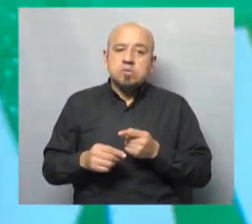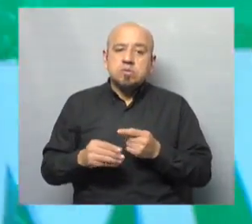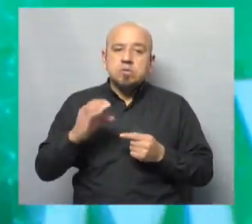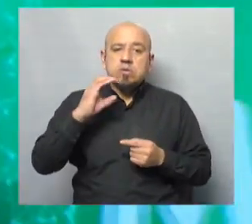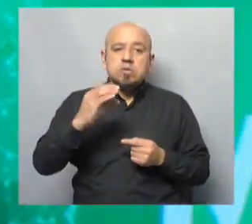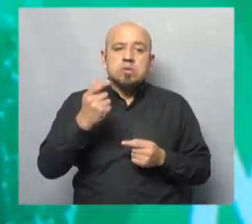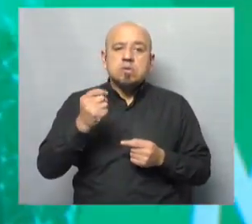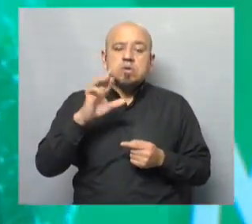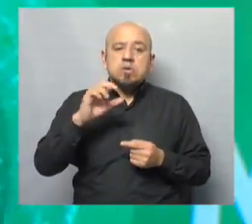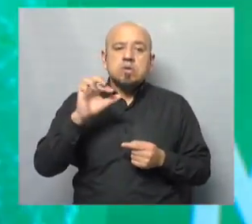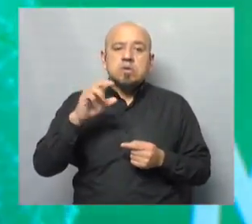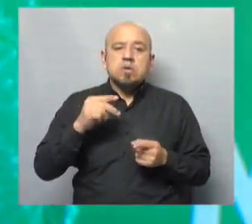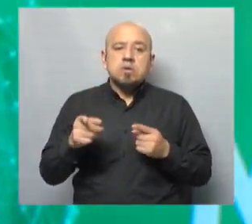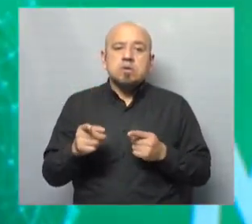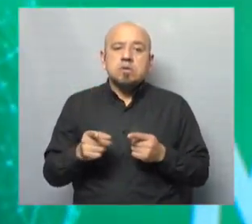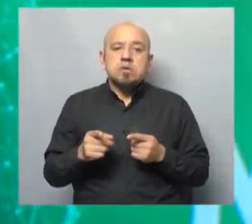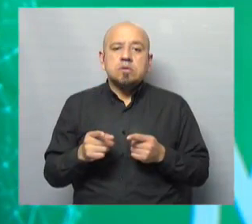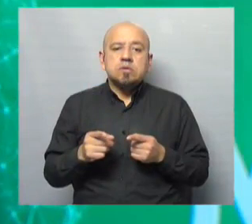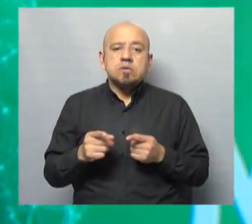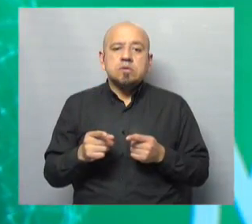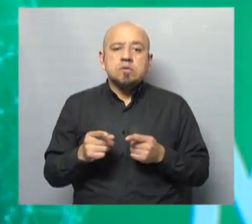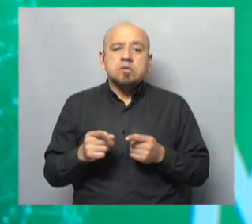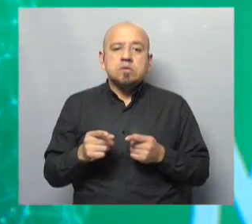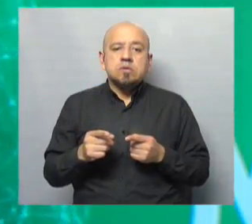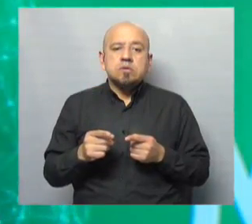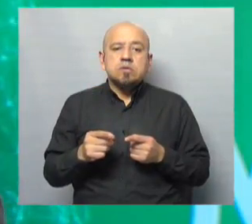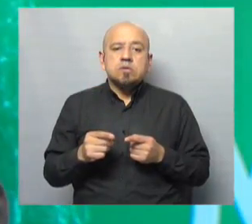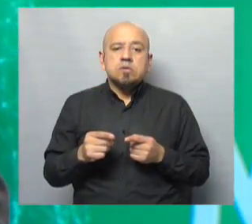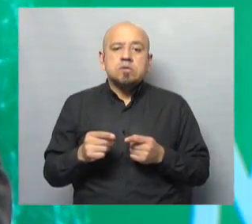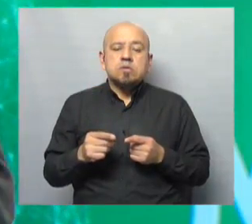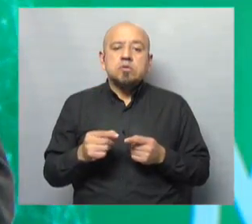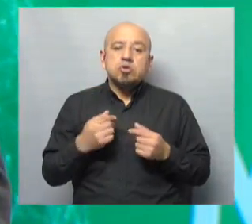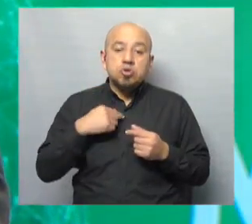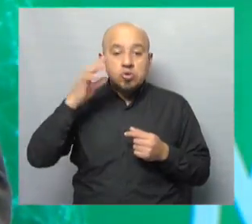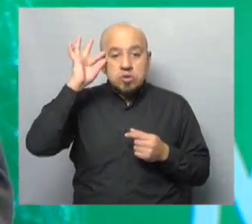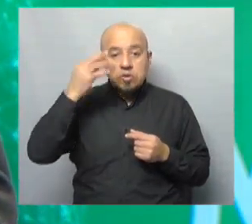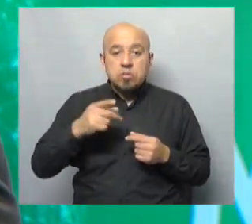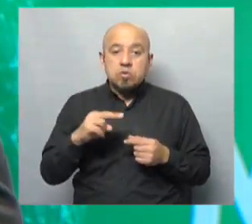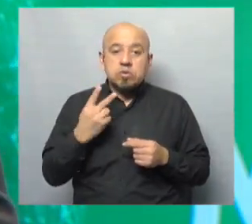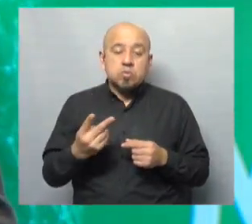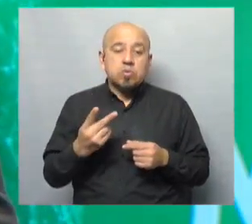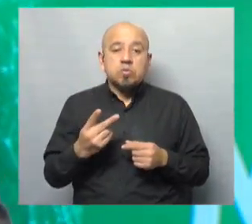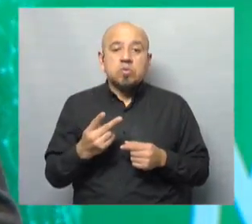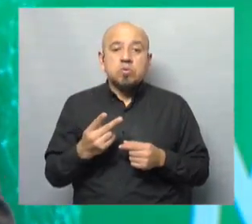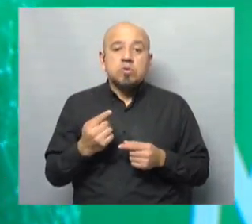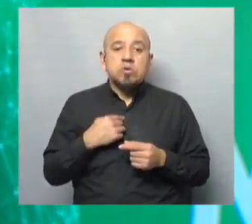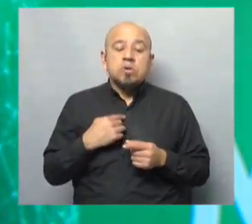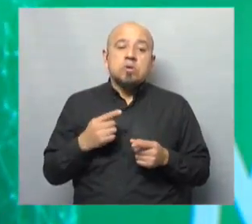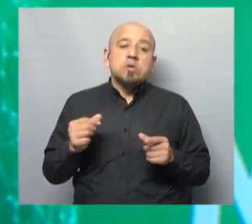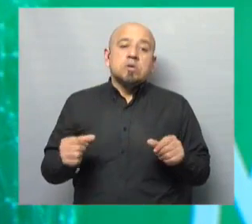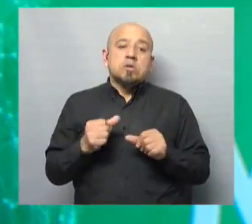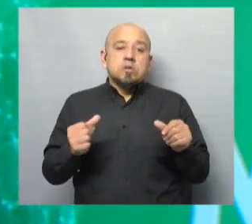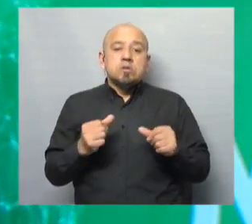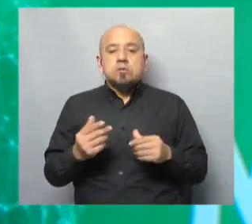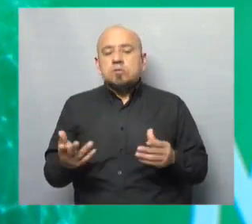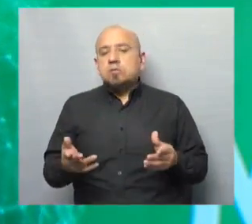yo creo que es por lo segundo no se decidió llevar adelante una